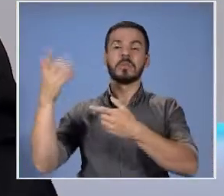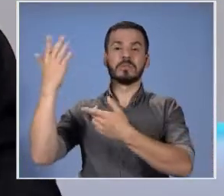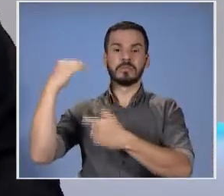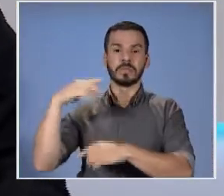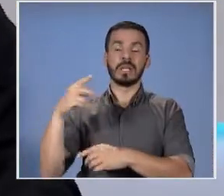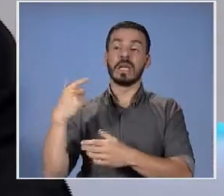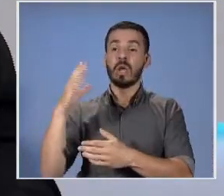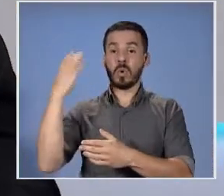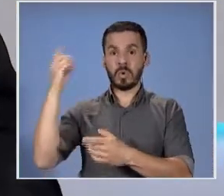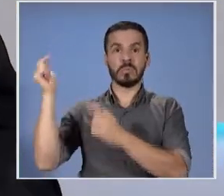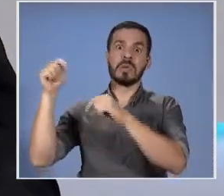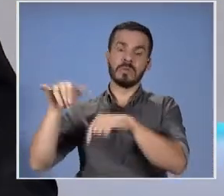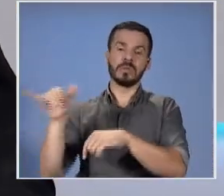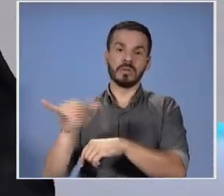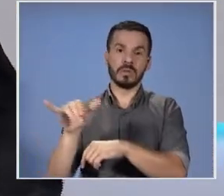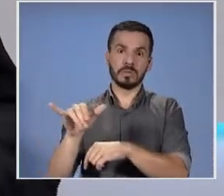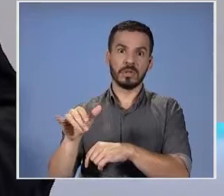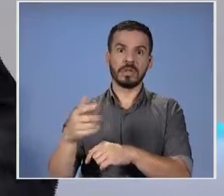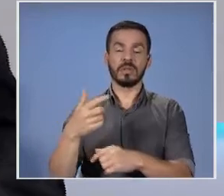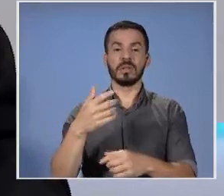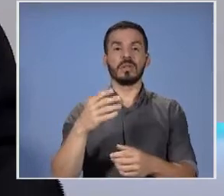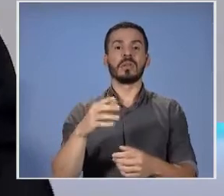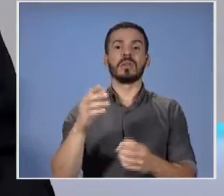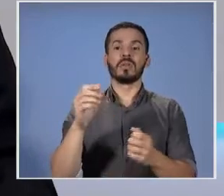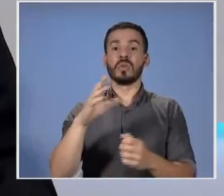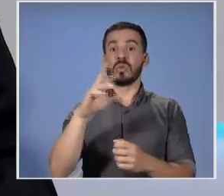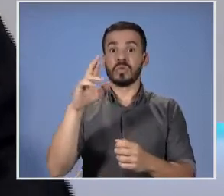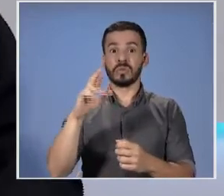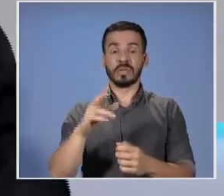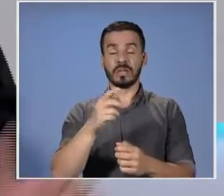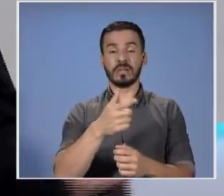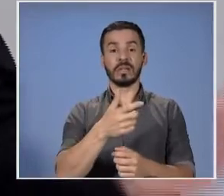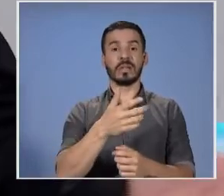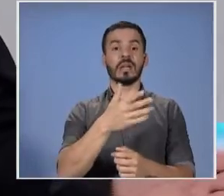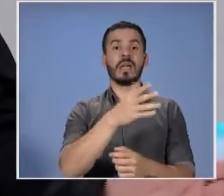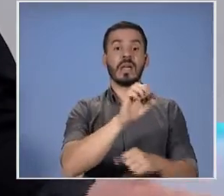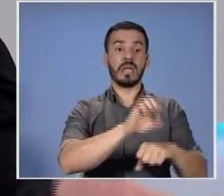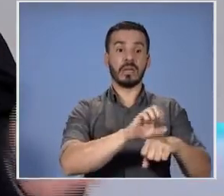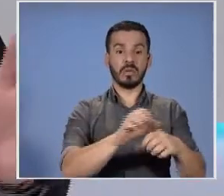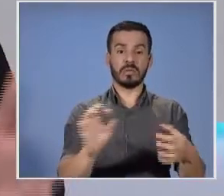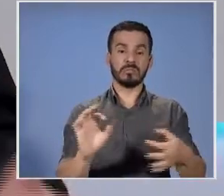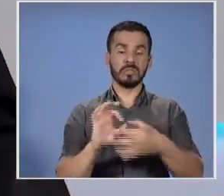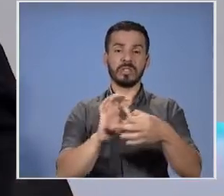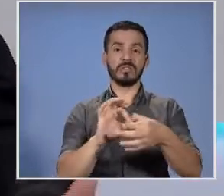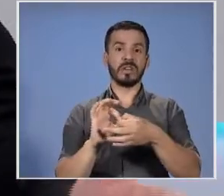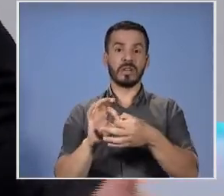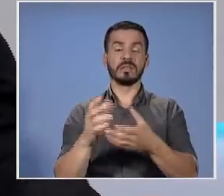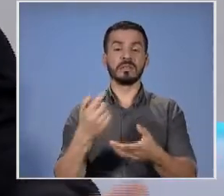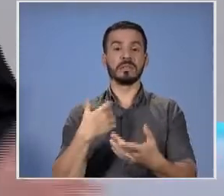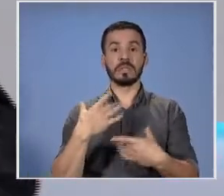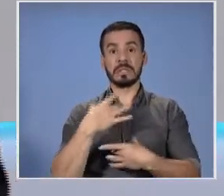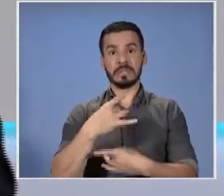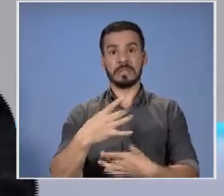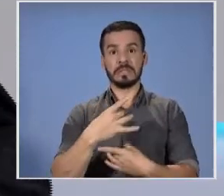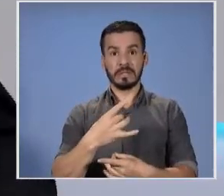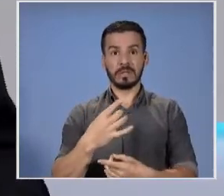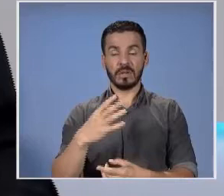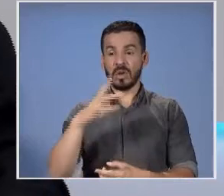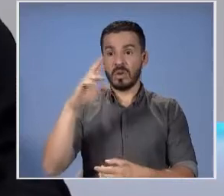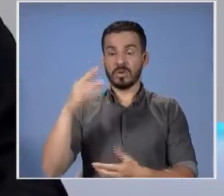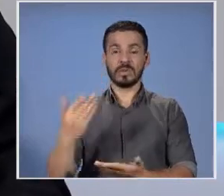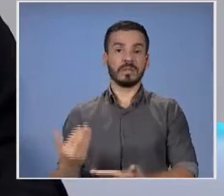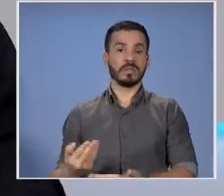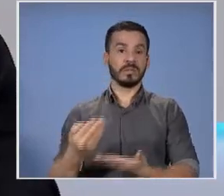efectivamente Costa Rica y Ecuador guardan una relación interesante. Y recordemos también que en su momento Costa Rica le